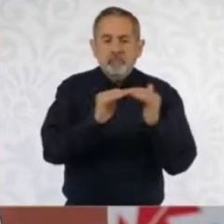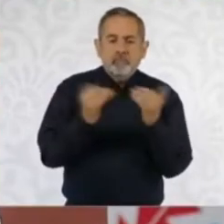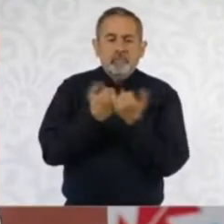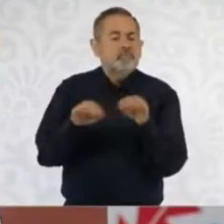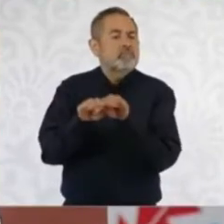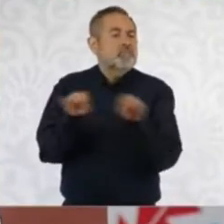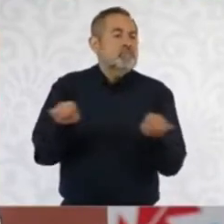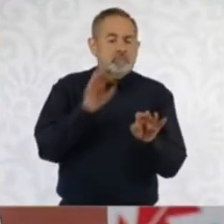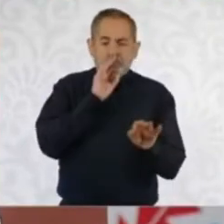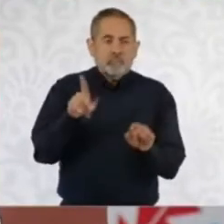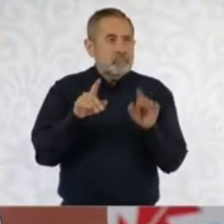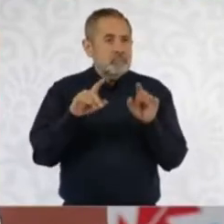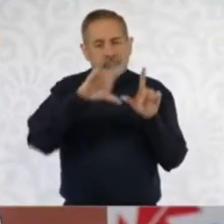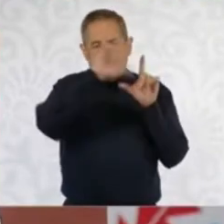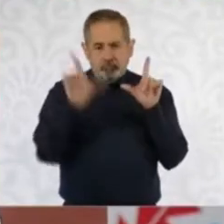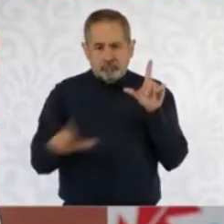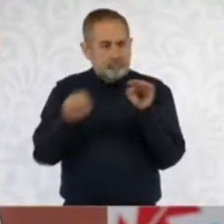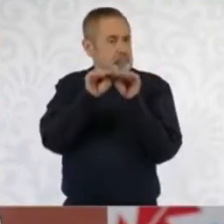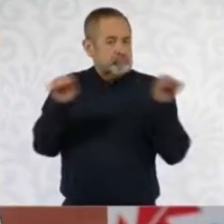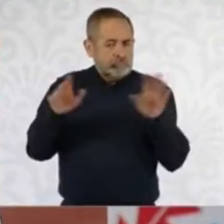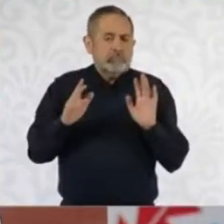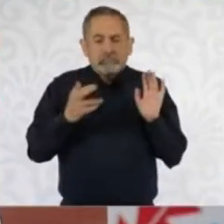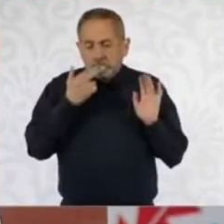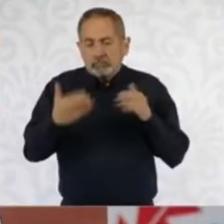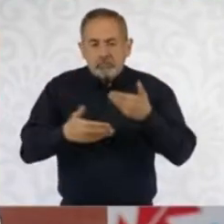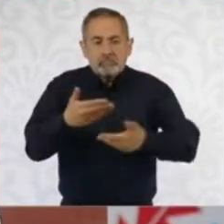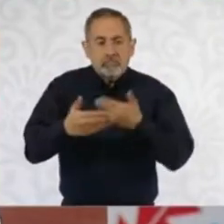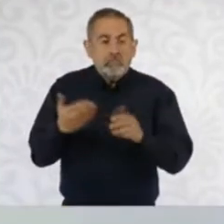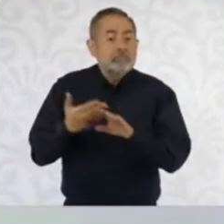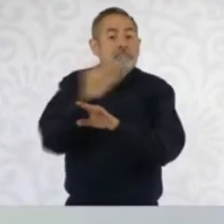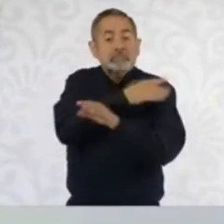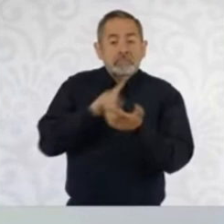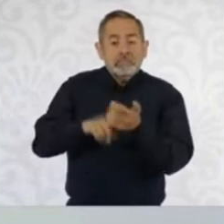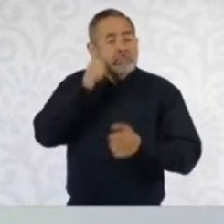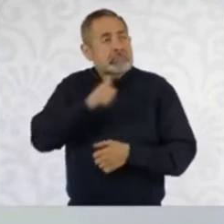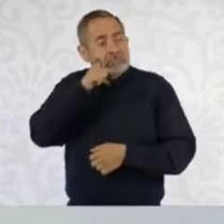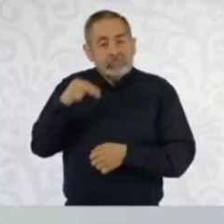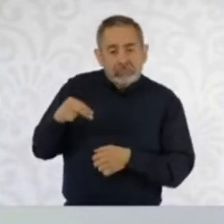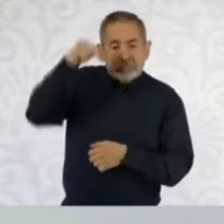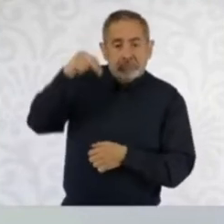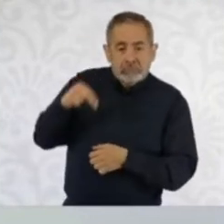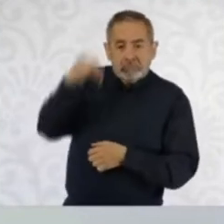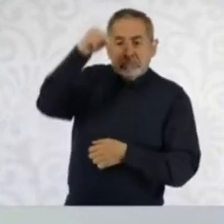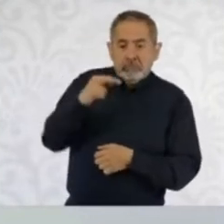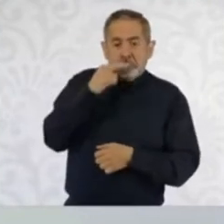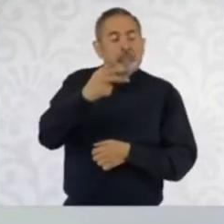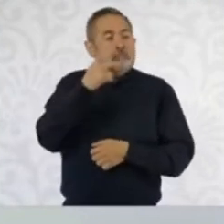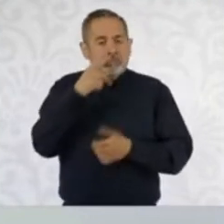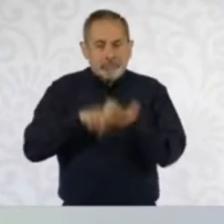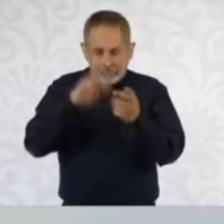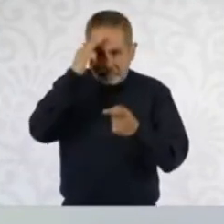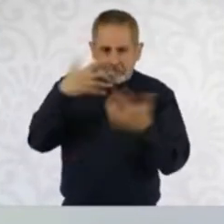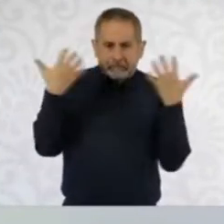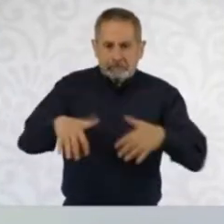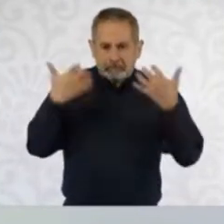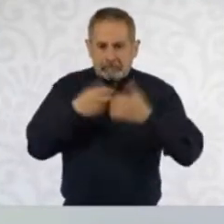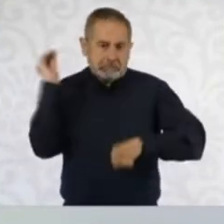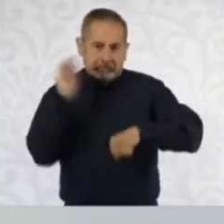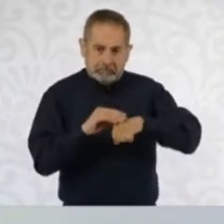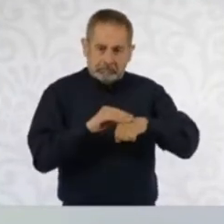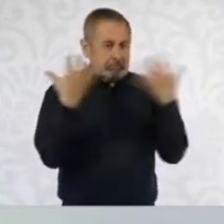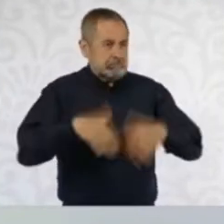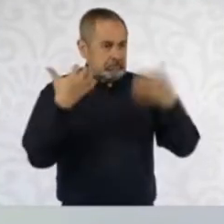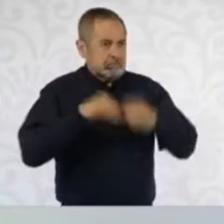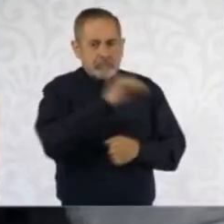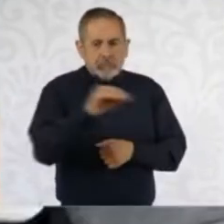país. Antes, donde se veía el crecimiento del empleo era generalmente en el norte del país, cuando fue el boom de las maquiladoras, un empleo precario,